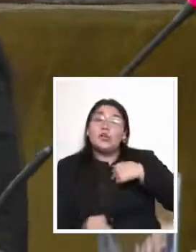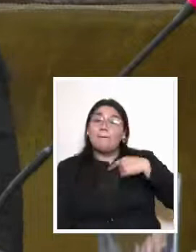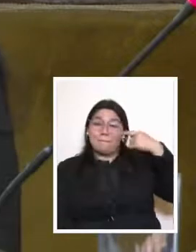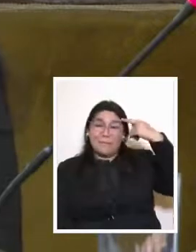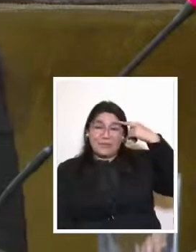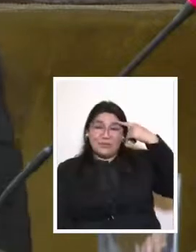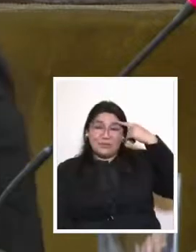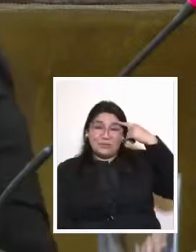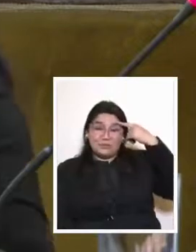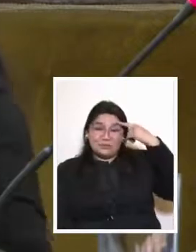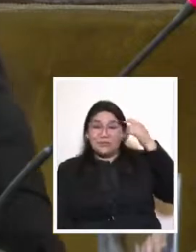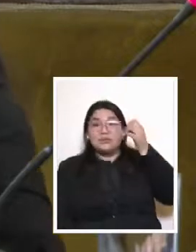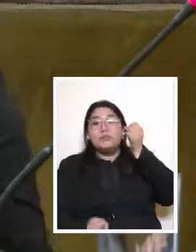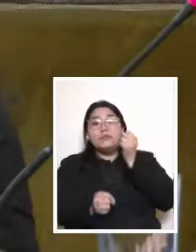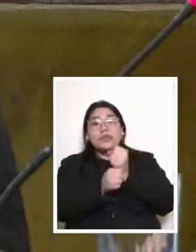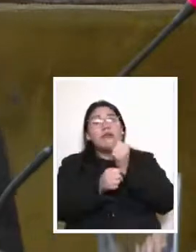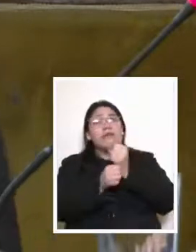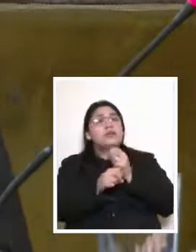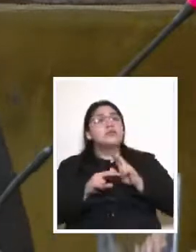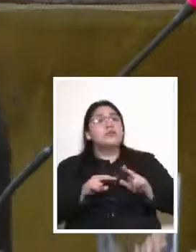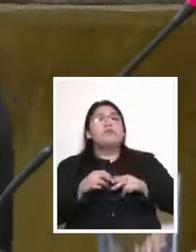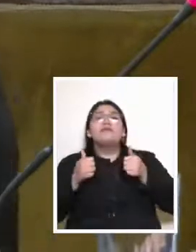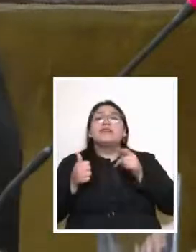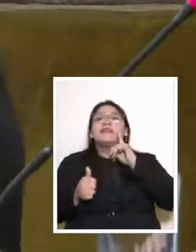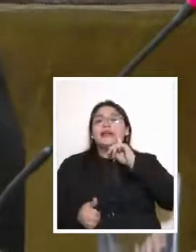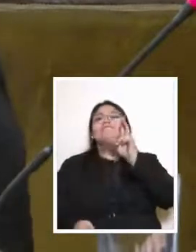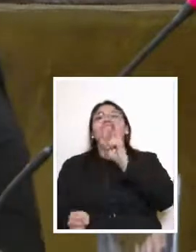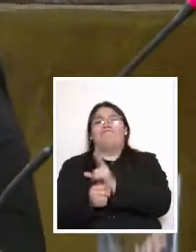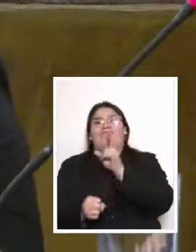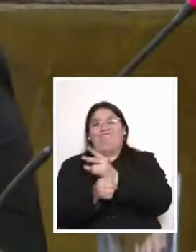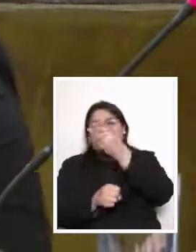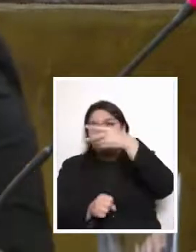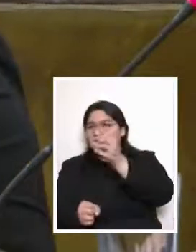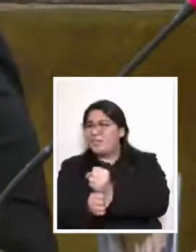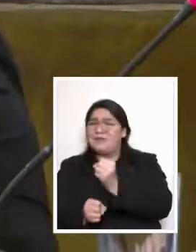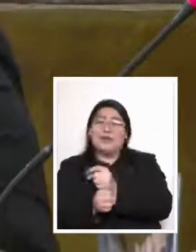el trabajo desde el punto de vista de nosotros los profes. Por eso es que